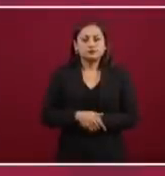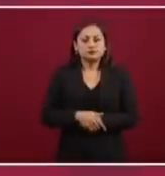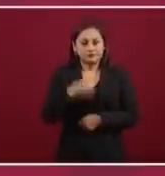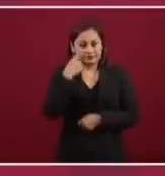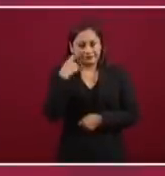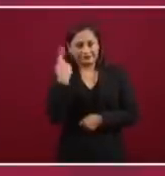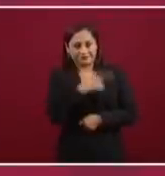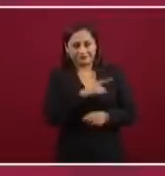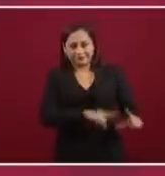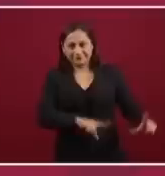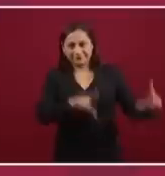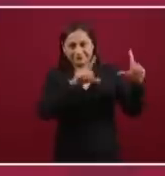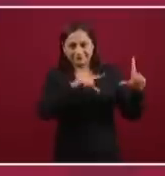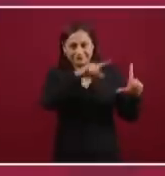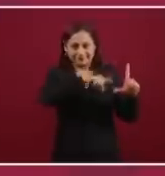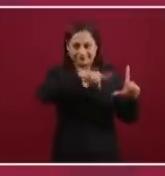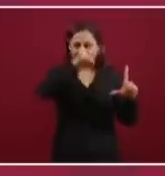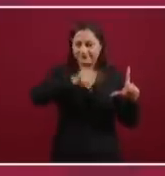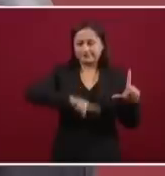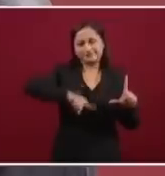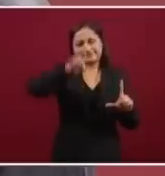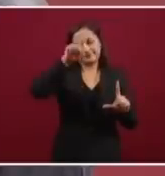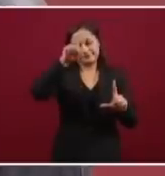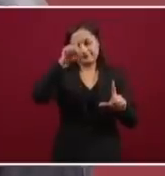lo del nivel de letalidad.